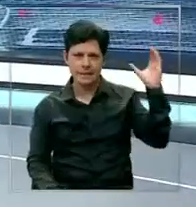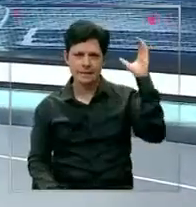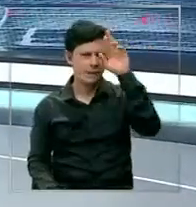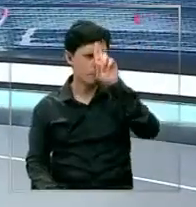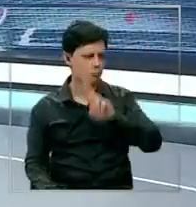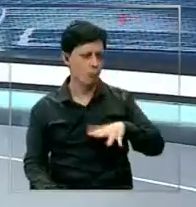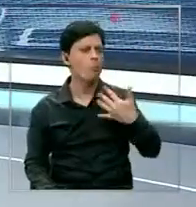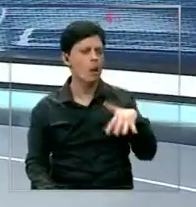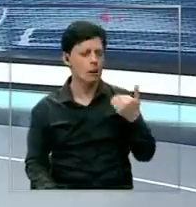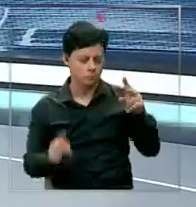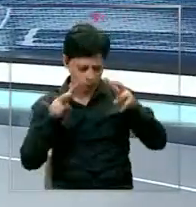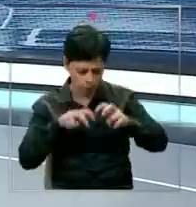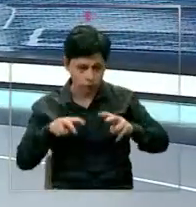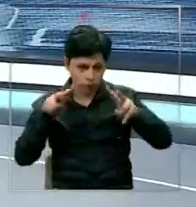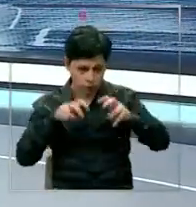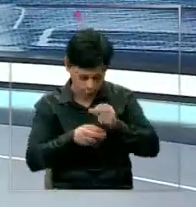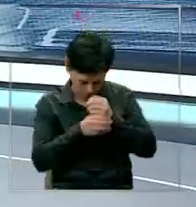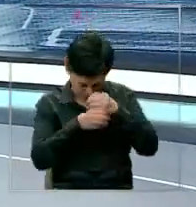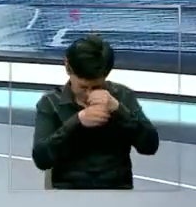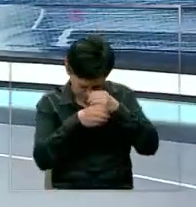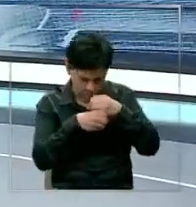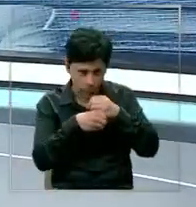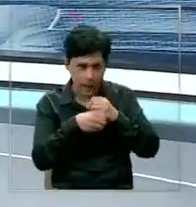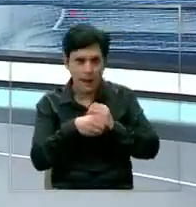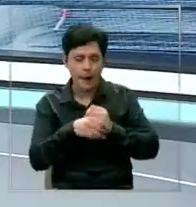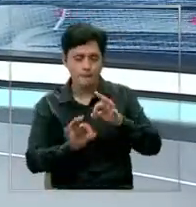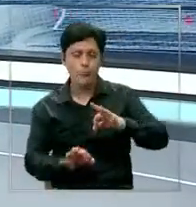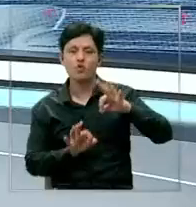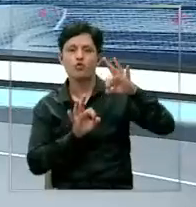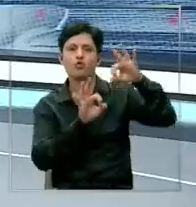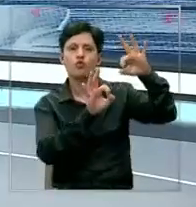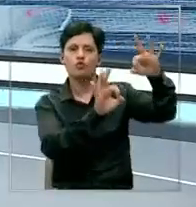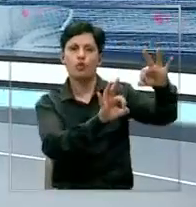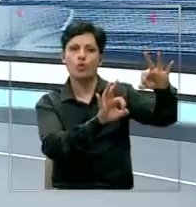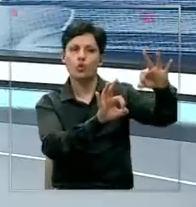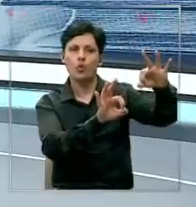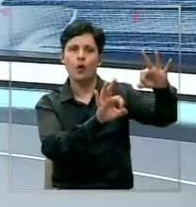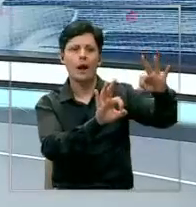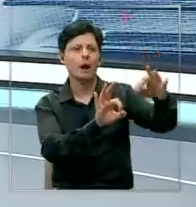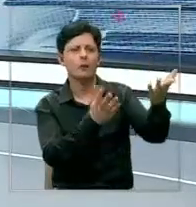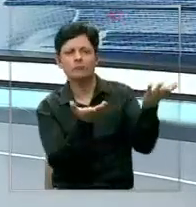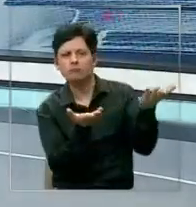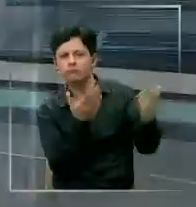esta investigación, está a punto de entregar su respuesta a esta interrogante.